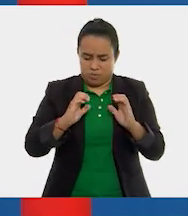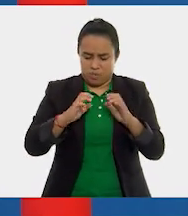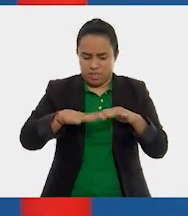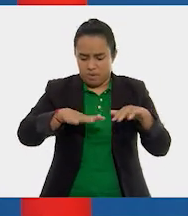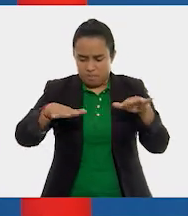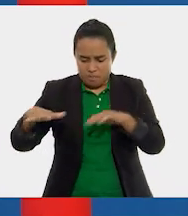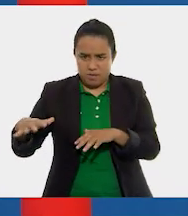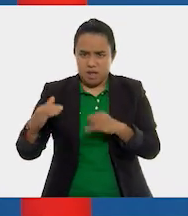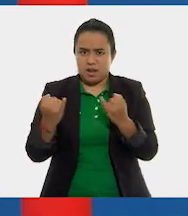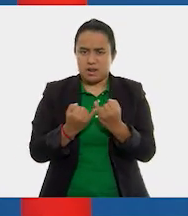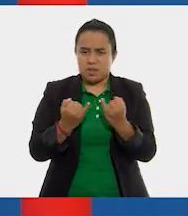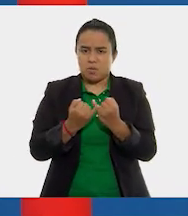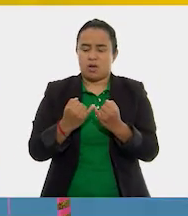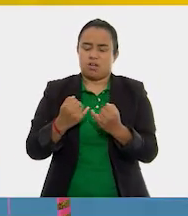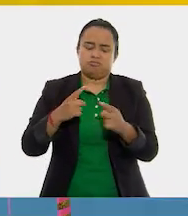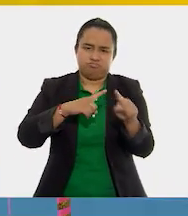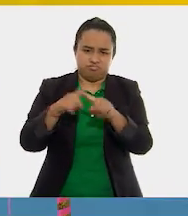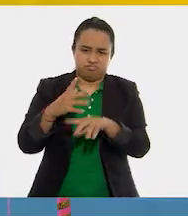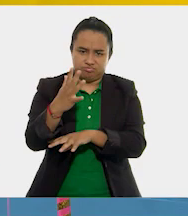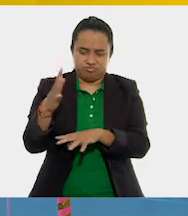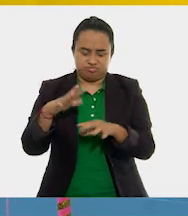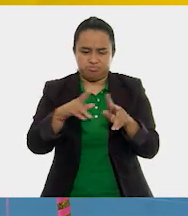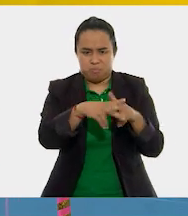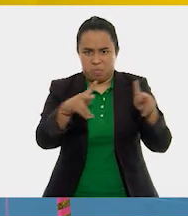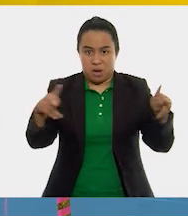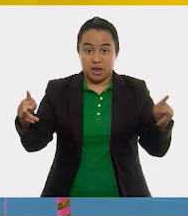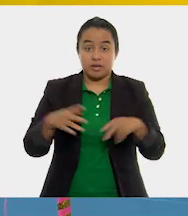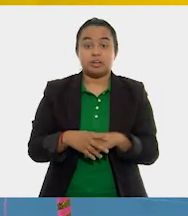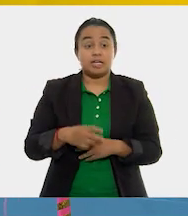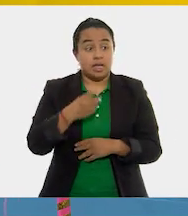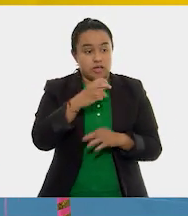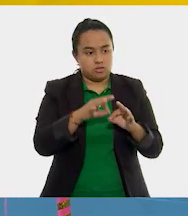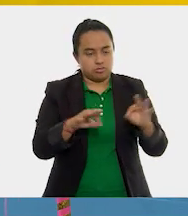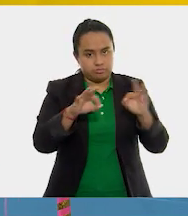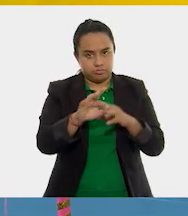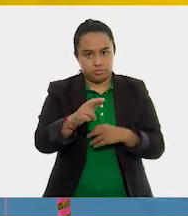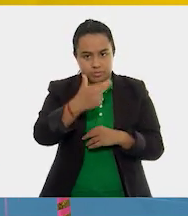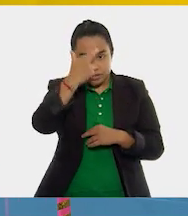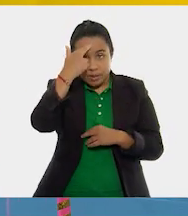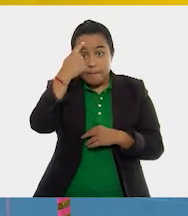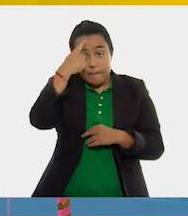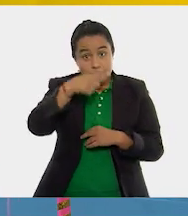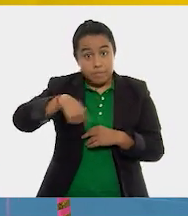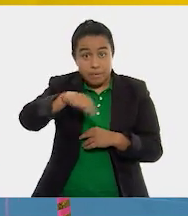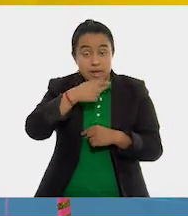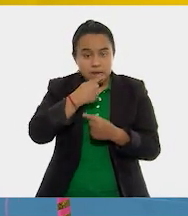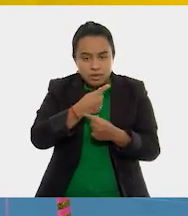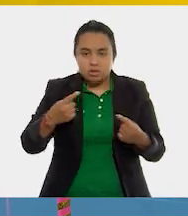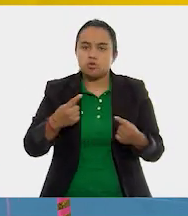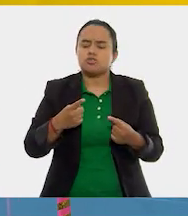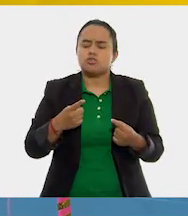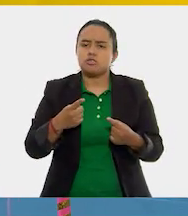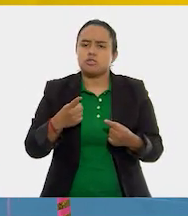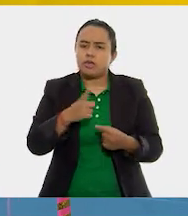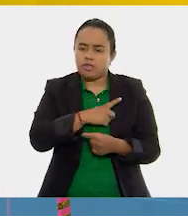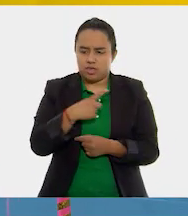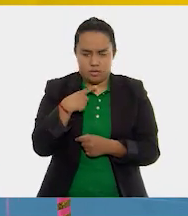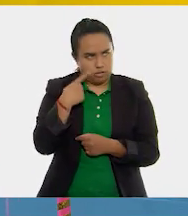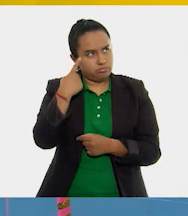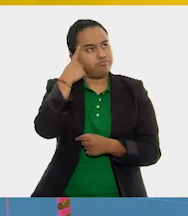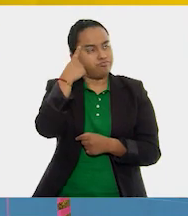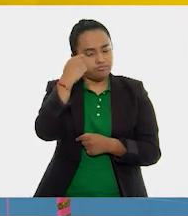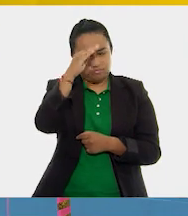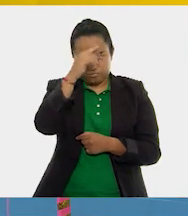mares y océanos. Muy importante, y qué bueno que lo recordamos para que los niños y las niñas en casa también sean